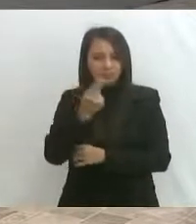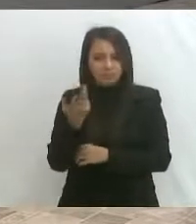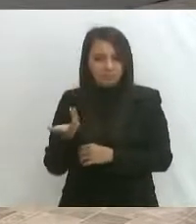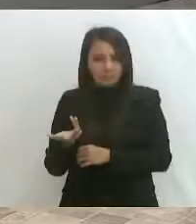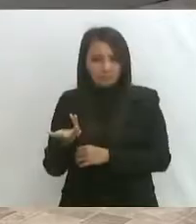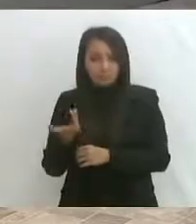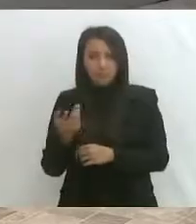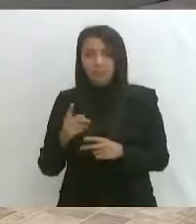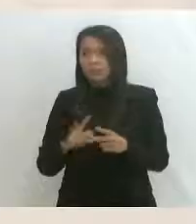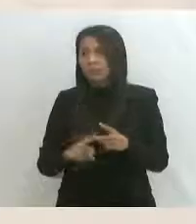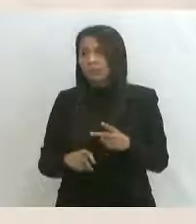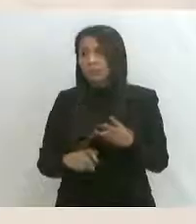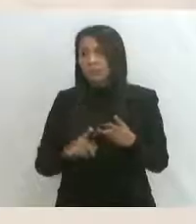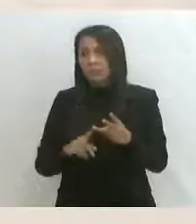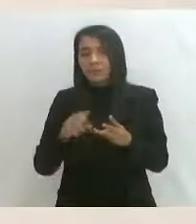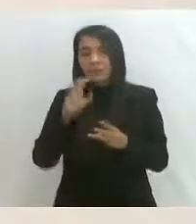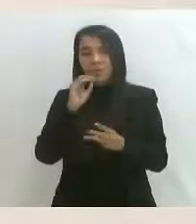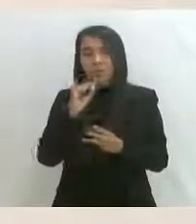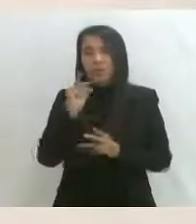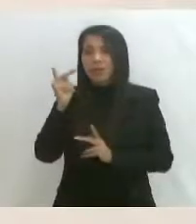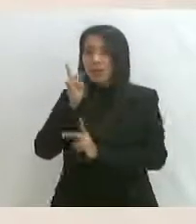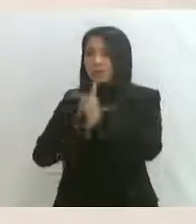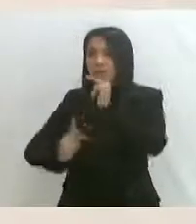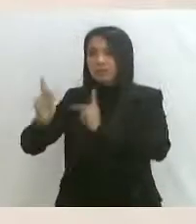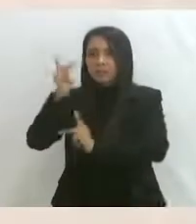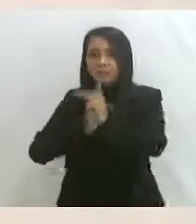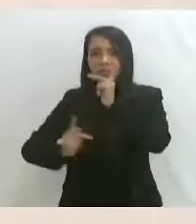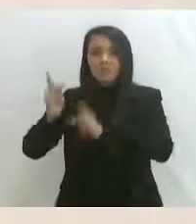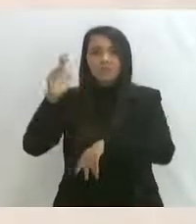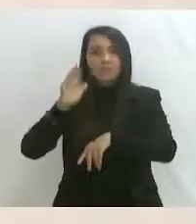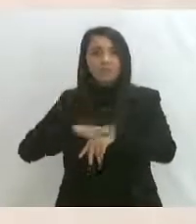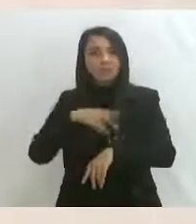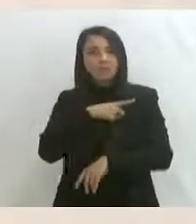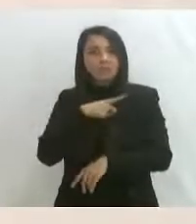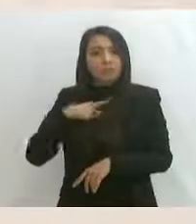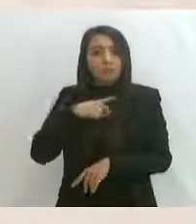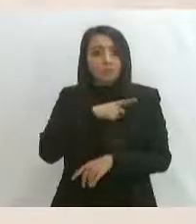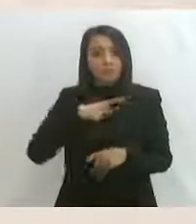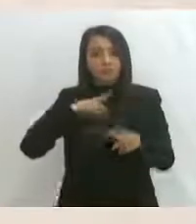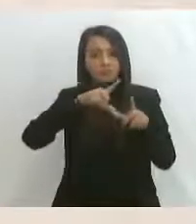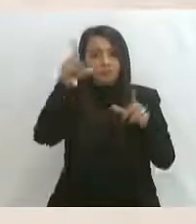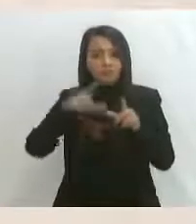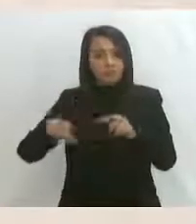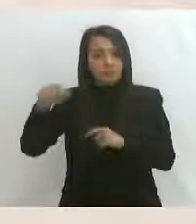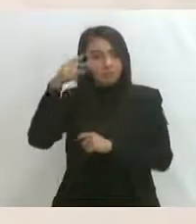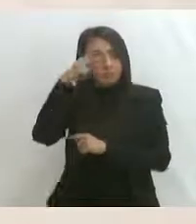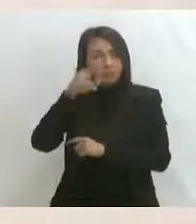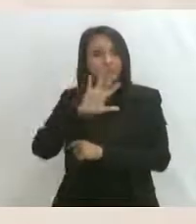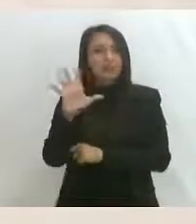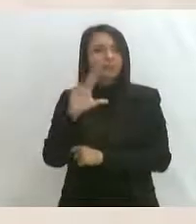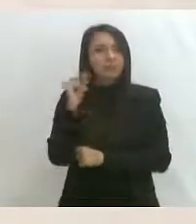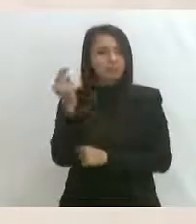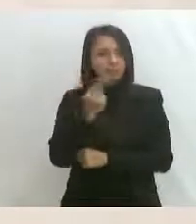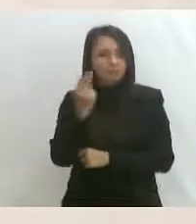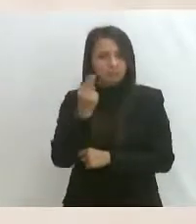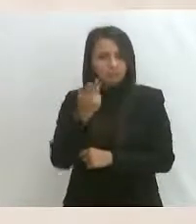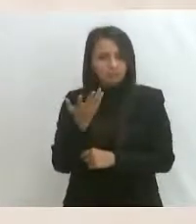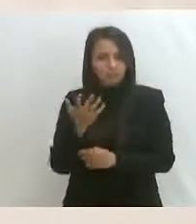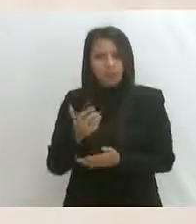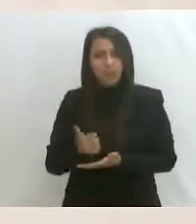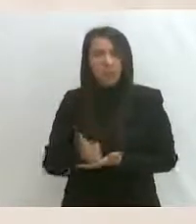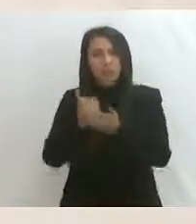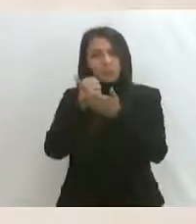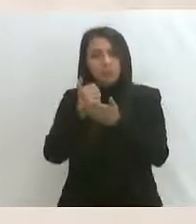no hay necesidad de endeudar al país si ponemos orden.